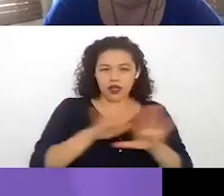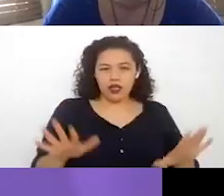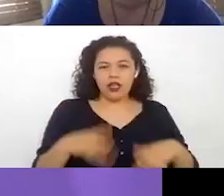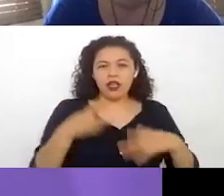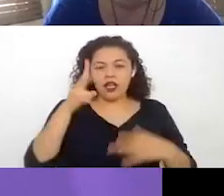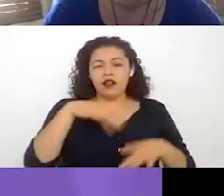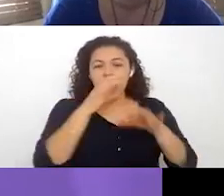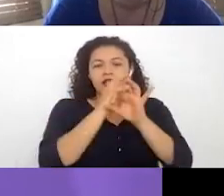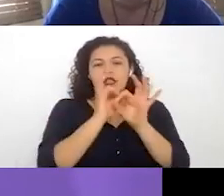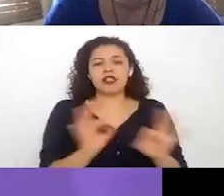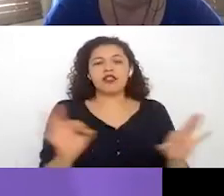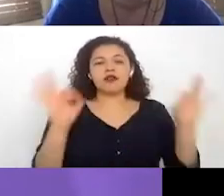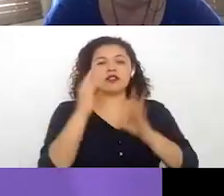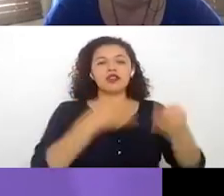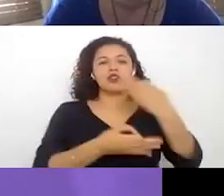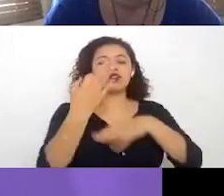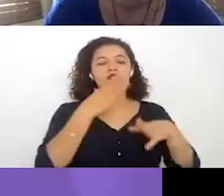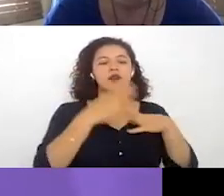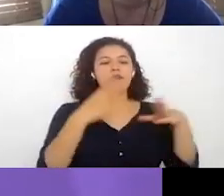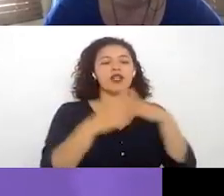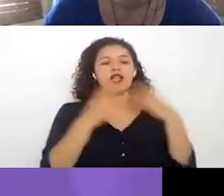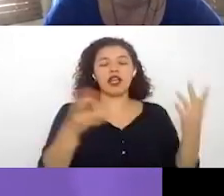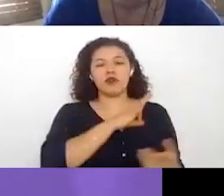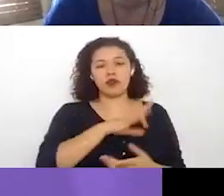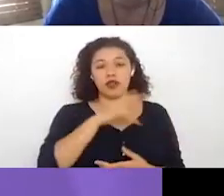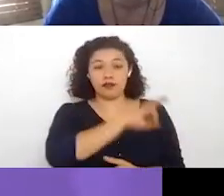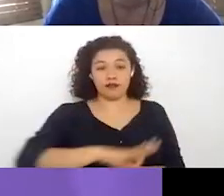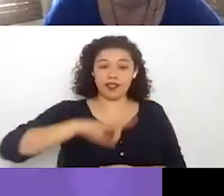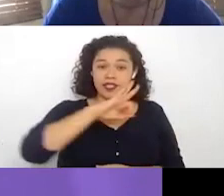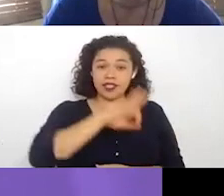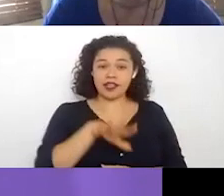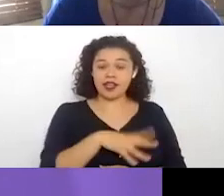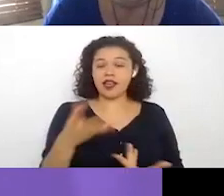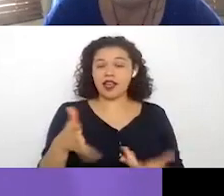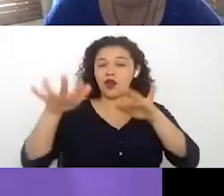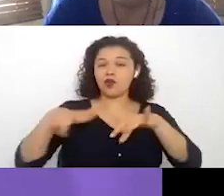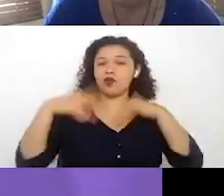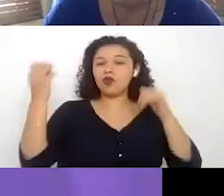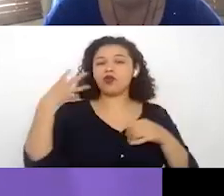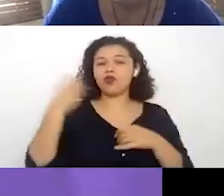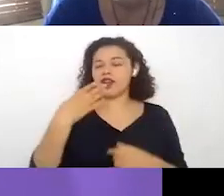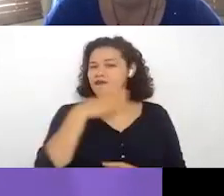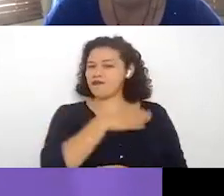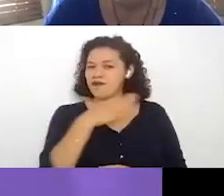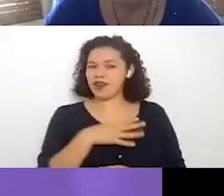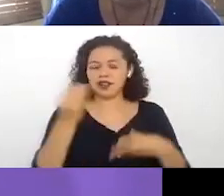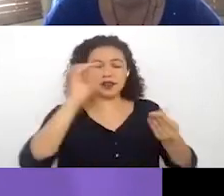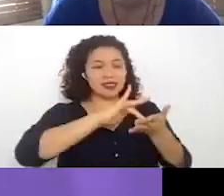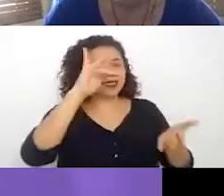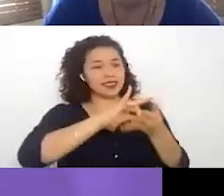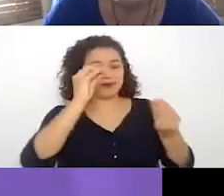muy importante utilizar todos los recursos posibles. Felicidades, excelente ponencia. Gracias, muchas gracias. Lo